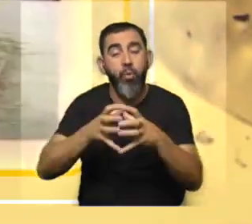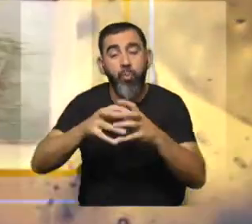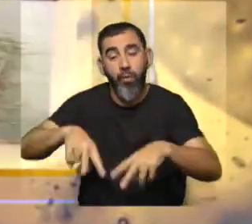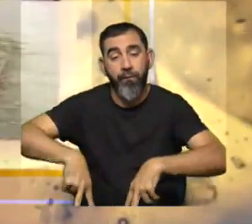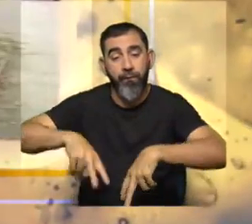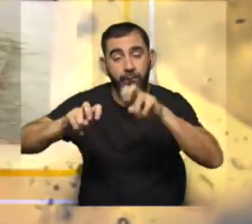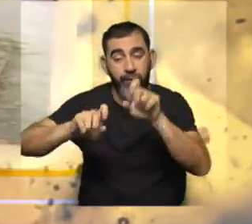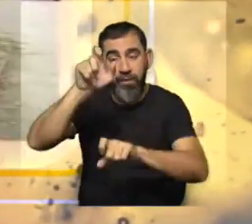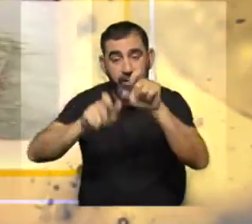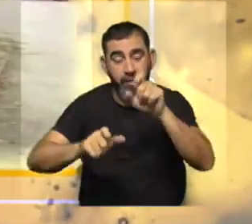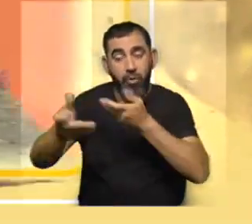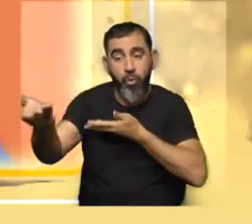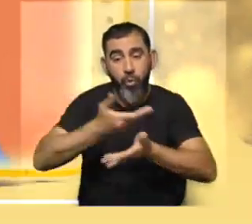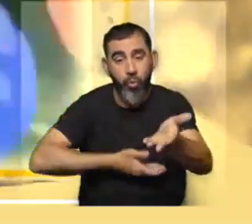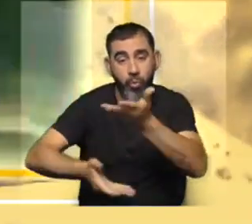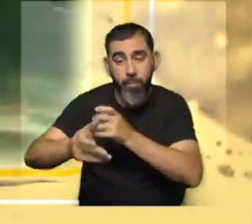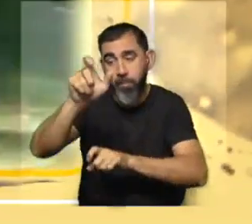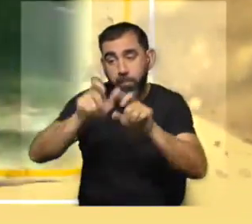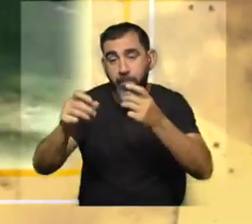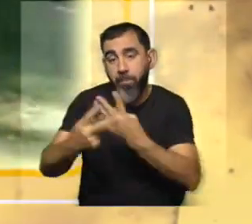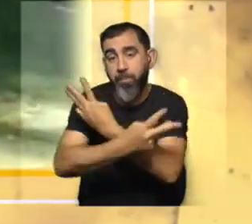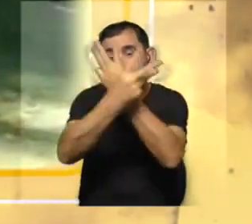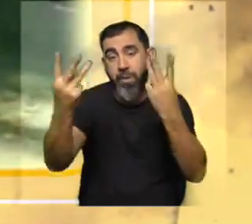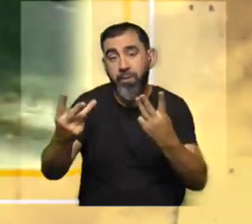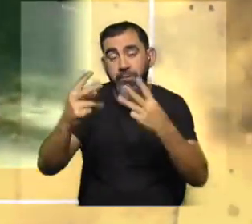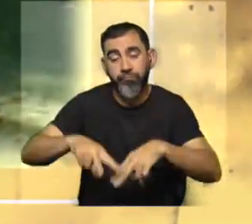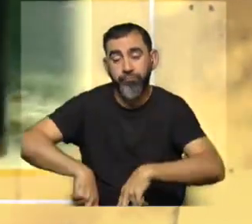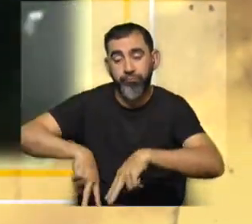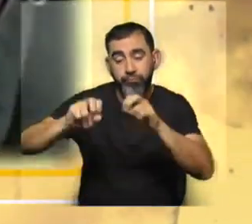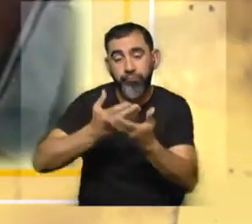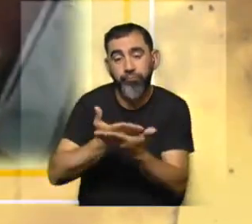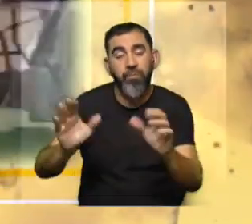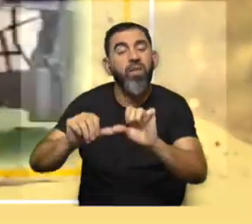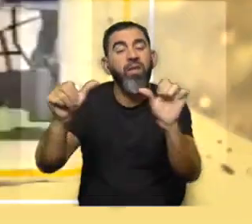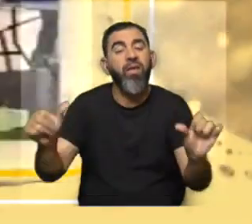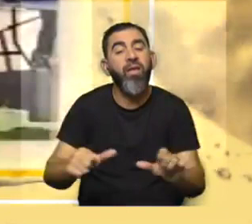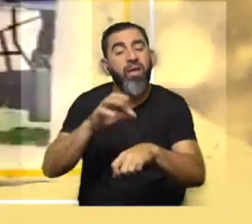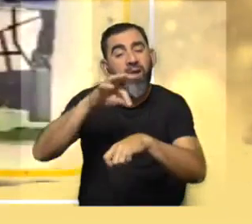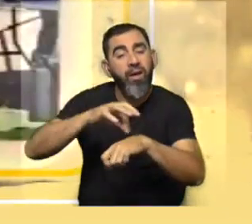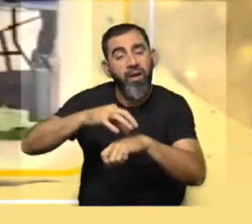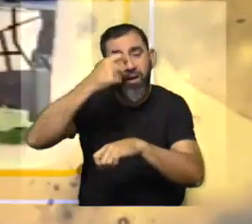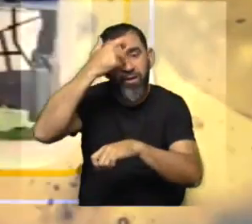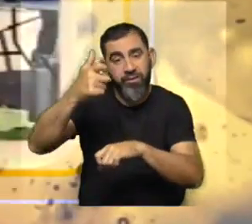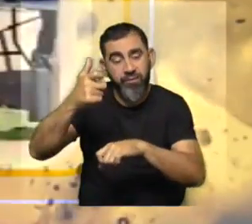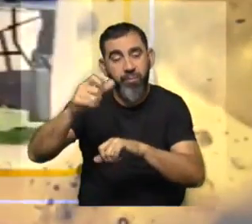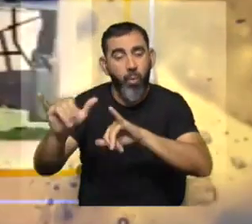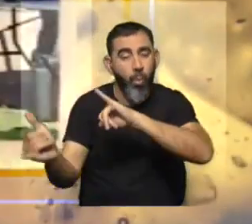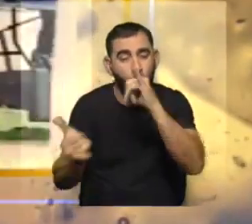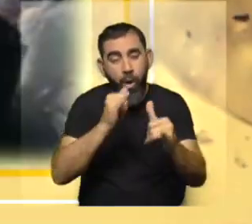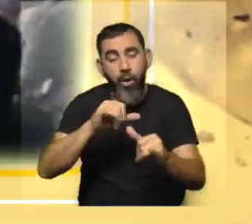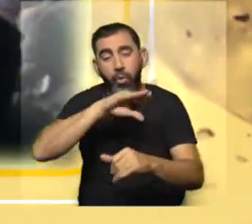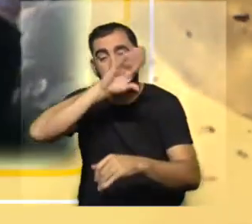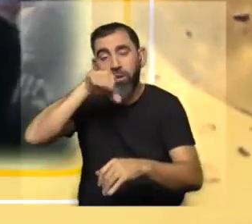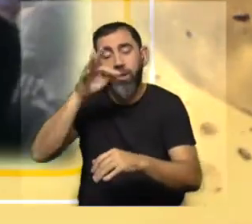e investigadores compartirán con el público en general sus investigaciones y quehacer médico-científico a través de juegos, charlas